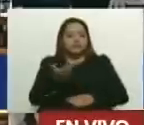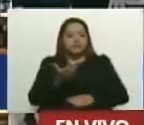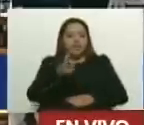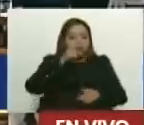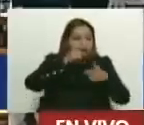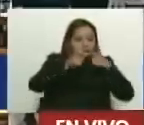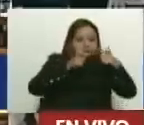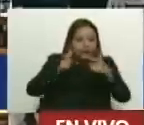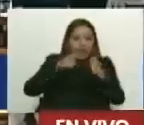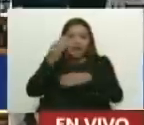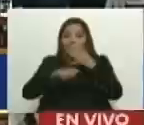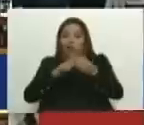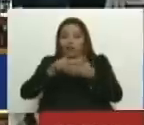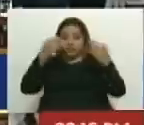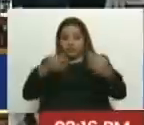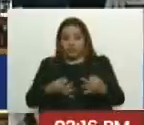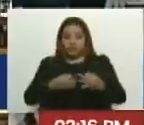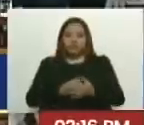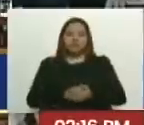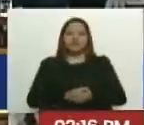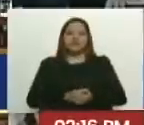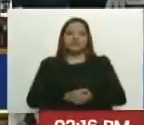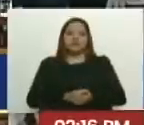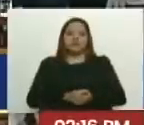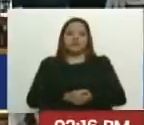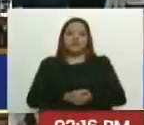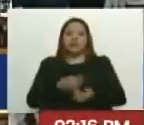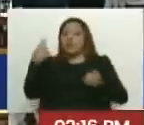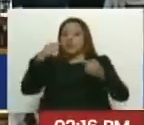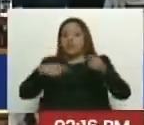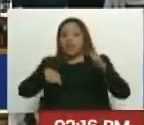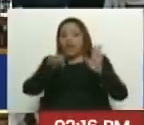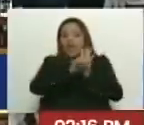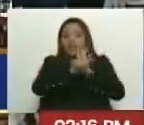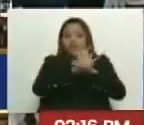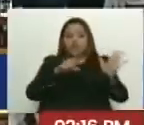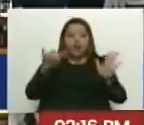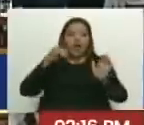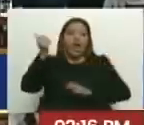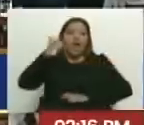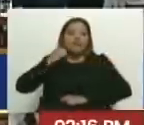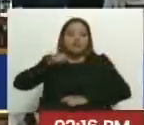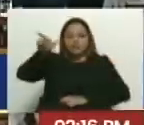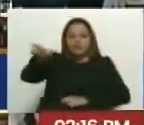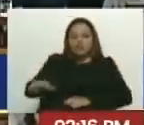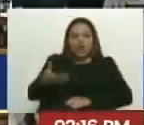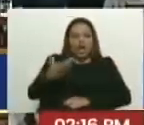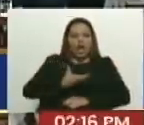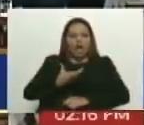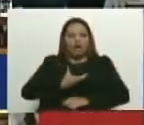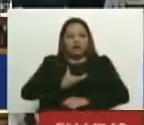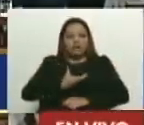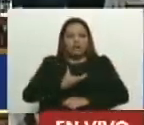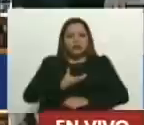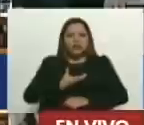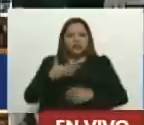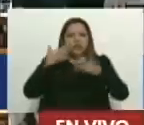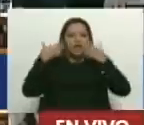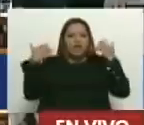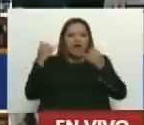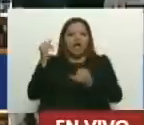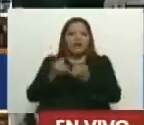vigilados a que se cumplan y que han sido violados por este ciudadano sujeto de